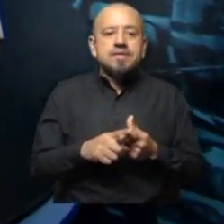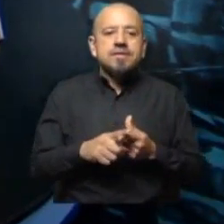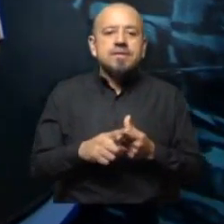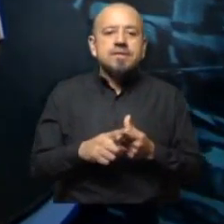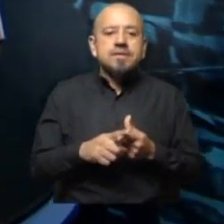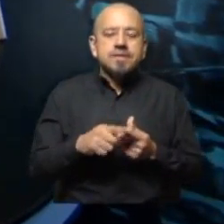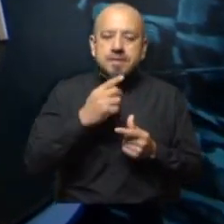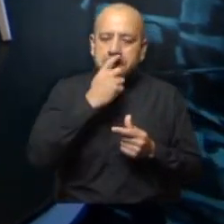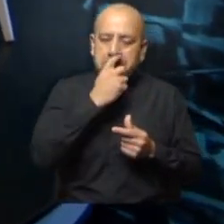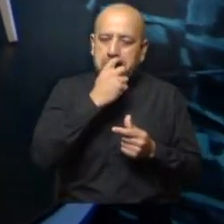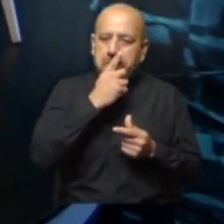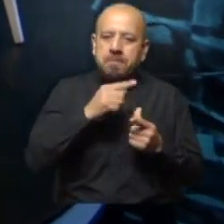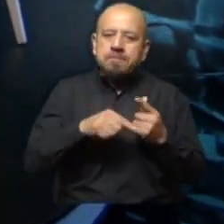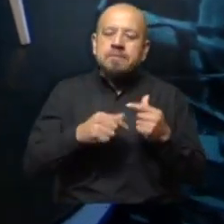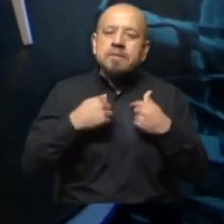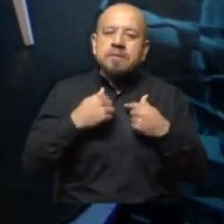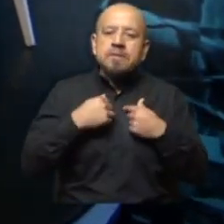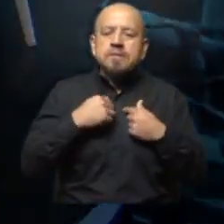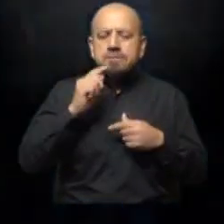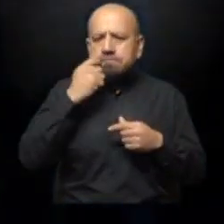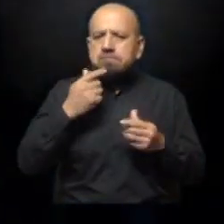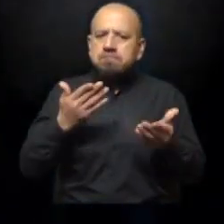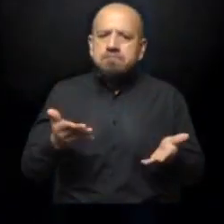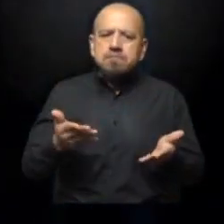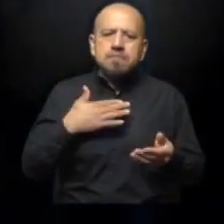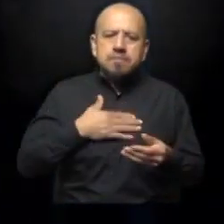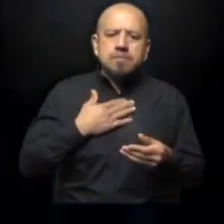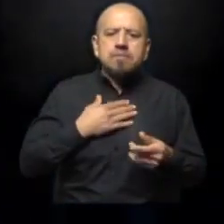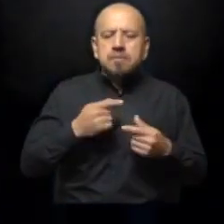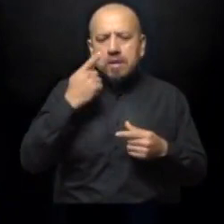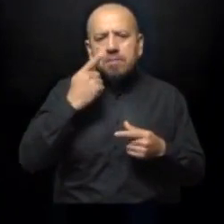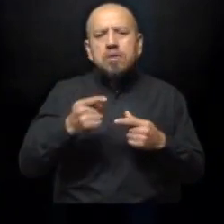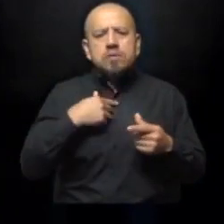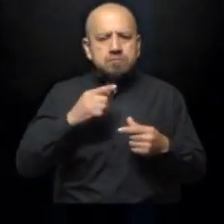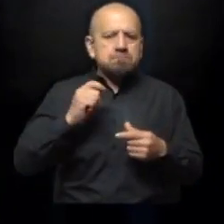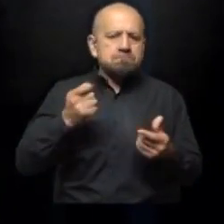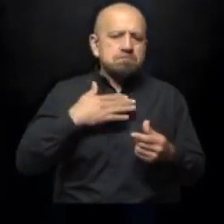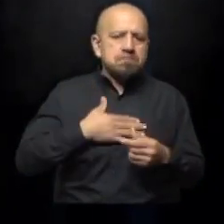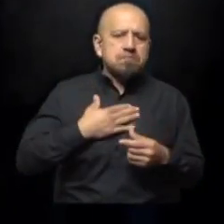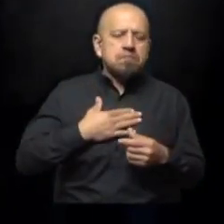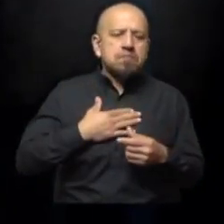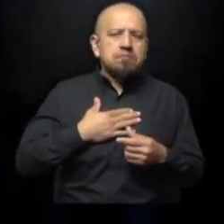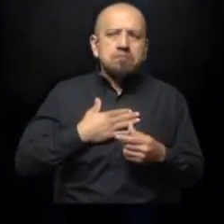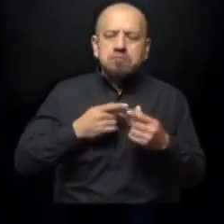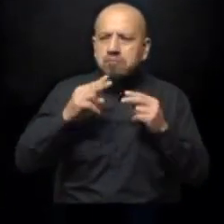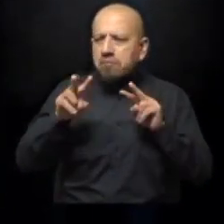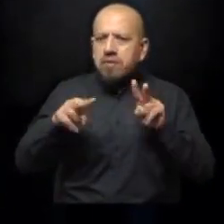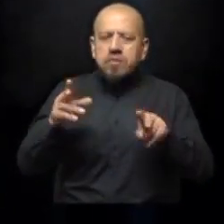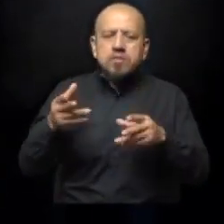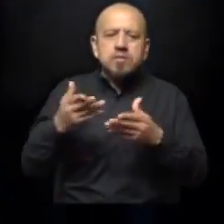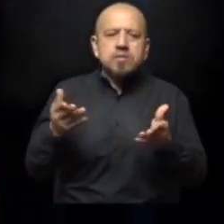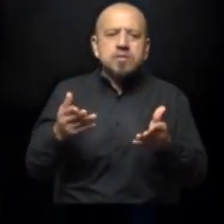está bueno a mí me gusta mucho el me gusta mucho verlos me parece que es una cosa